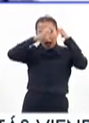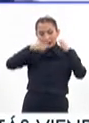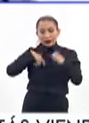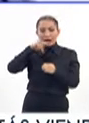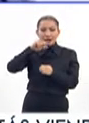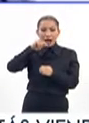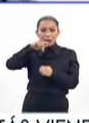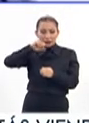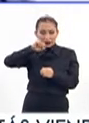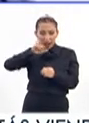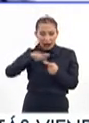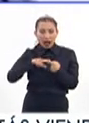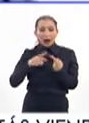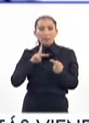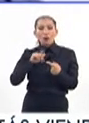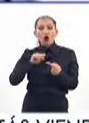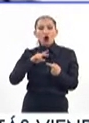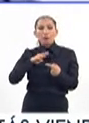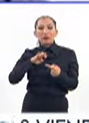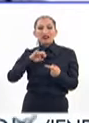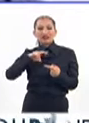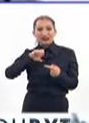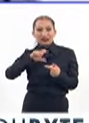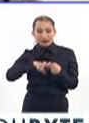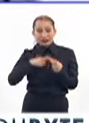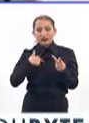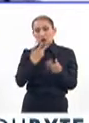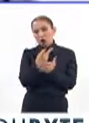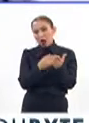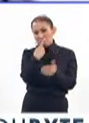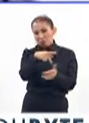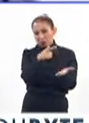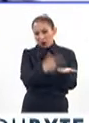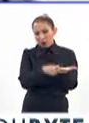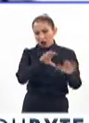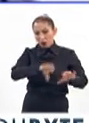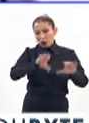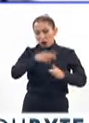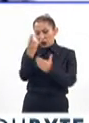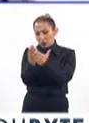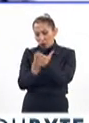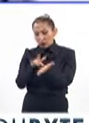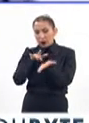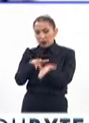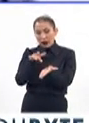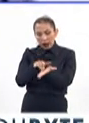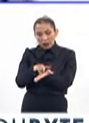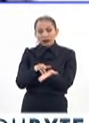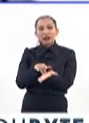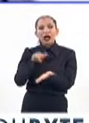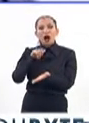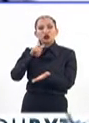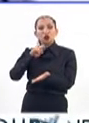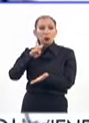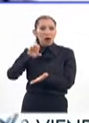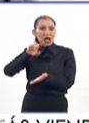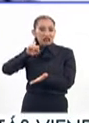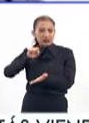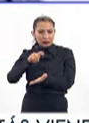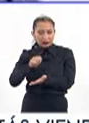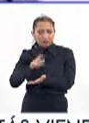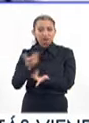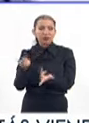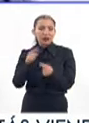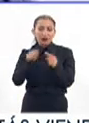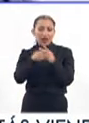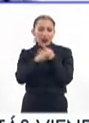ETAP, SAP, Prodigy. Vamos a tener apoyo para todo lo que es dibujo, como AutoCAD, Autodesk.